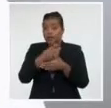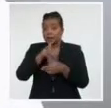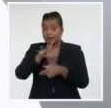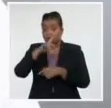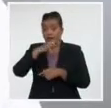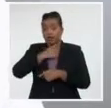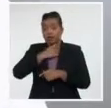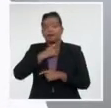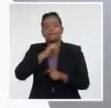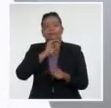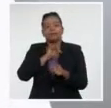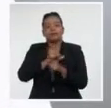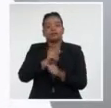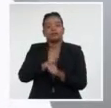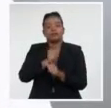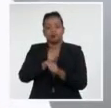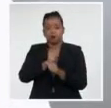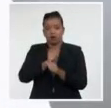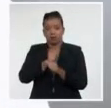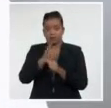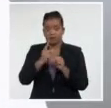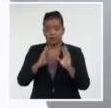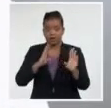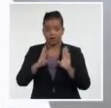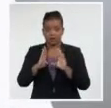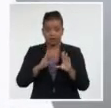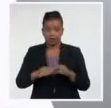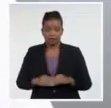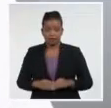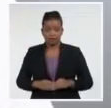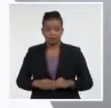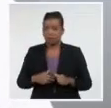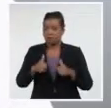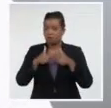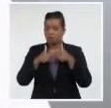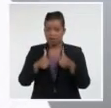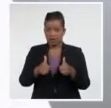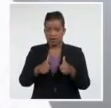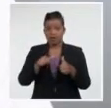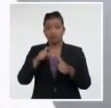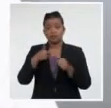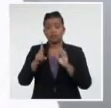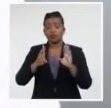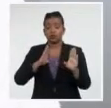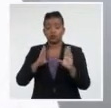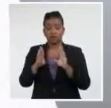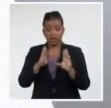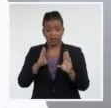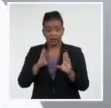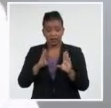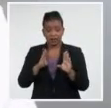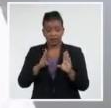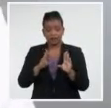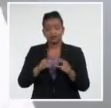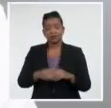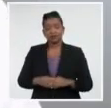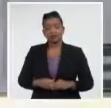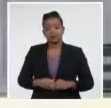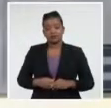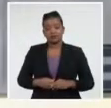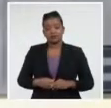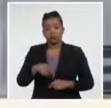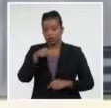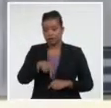etapa de consulta popular, realizada también con éxito, y esta segunda etapa de referendo que llevamos a cabo en el día de